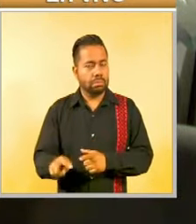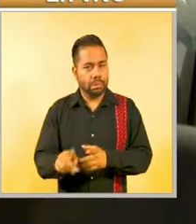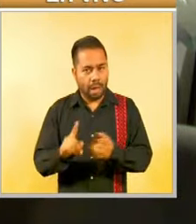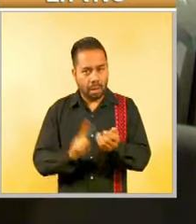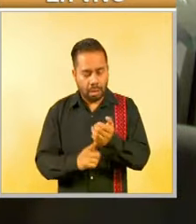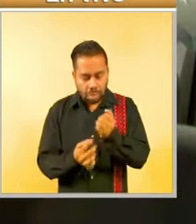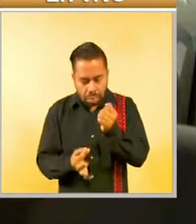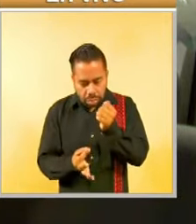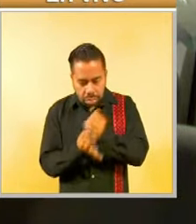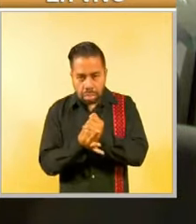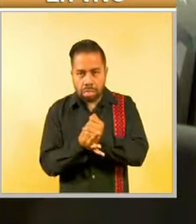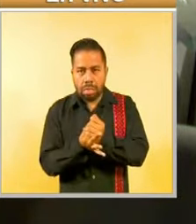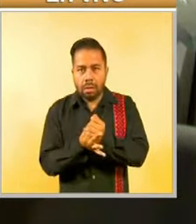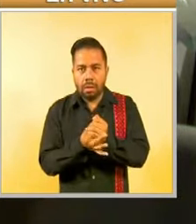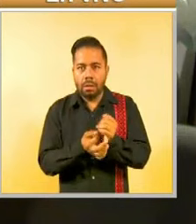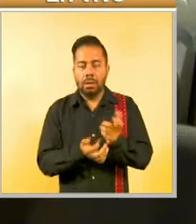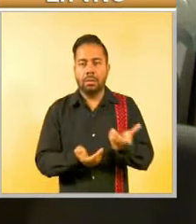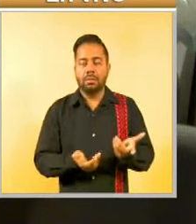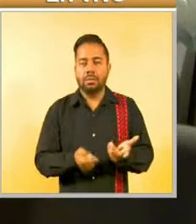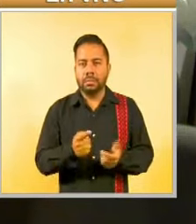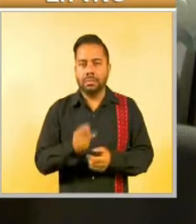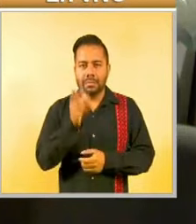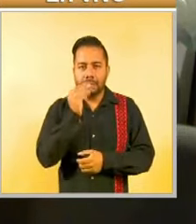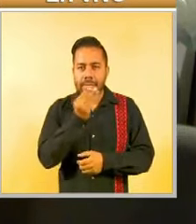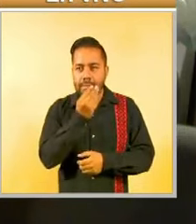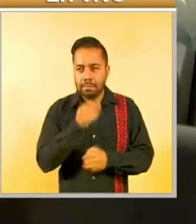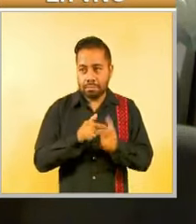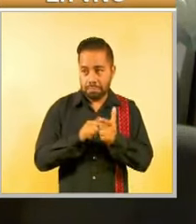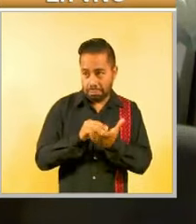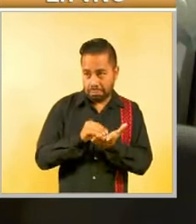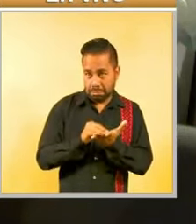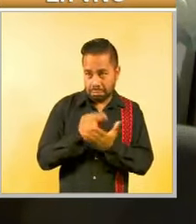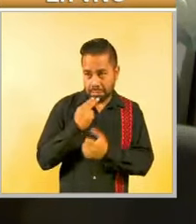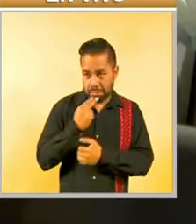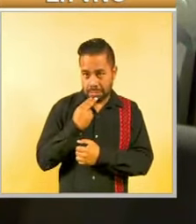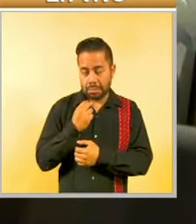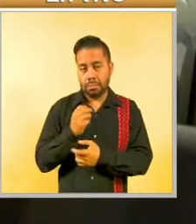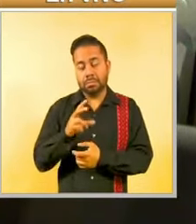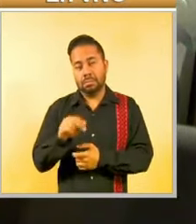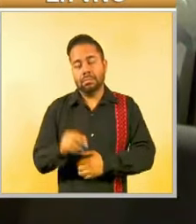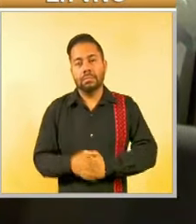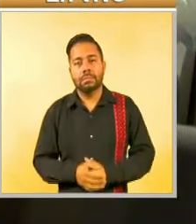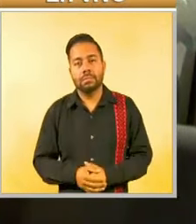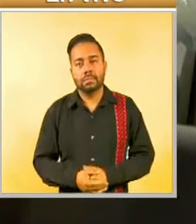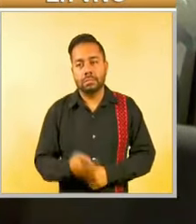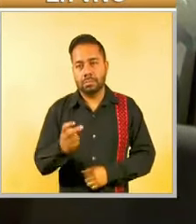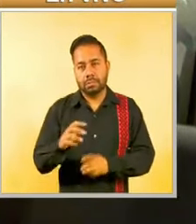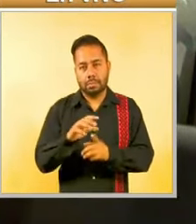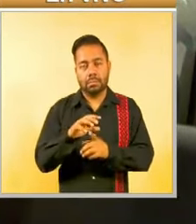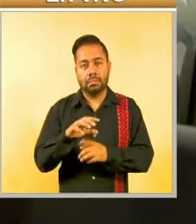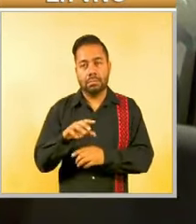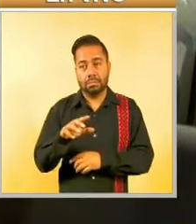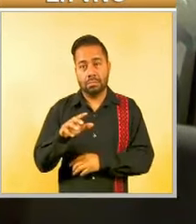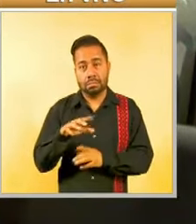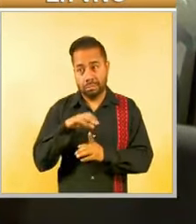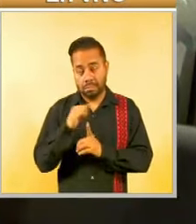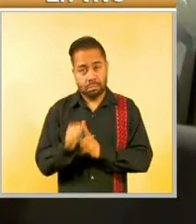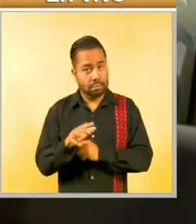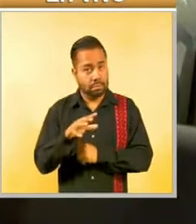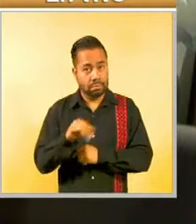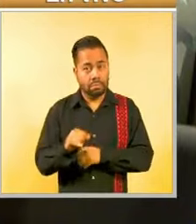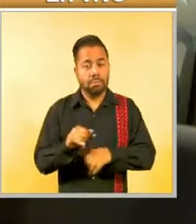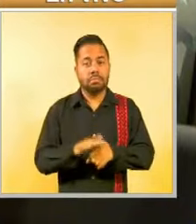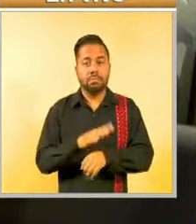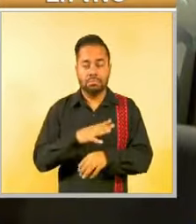iba sí no sé si se sigue utilizando no Y esta situación porque digo